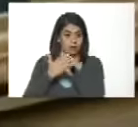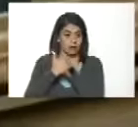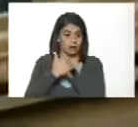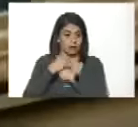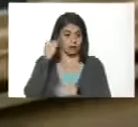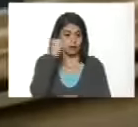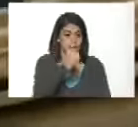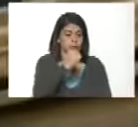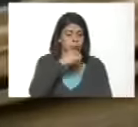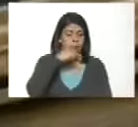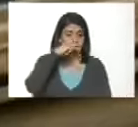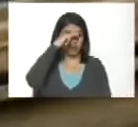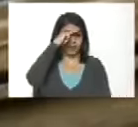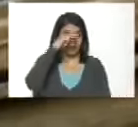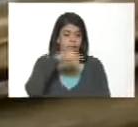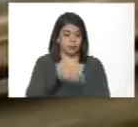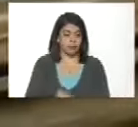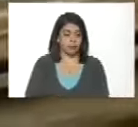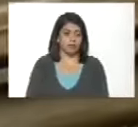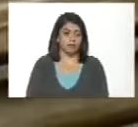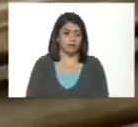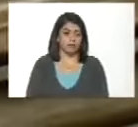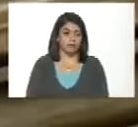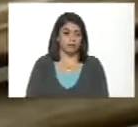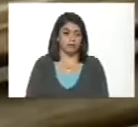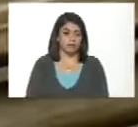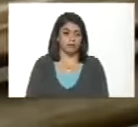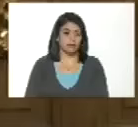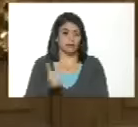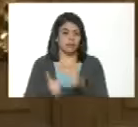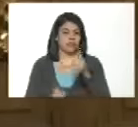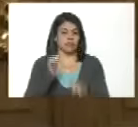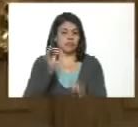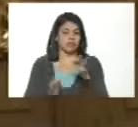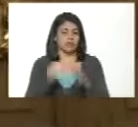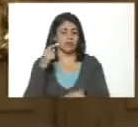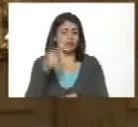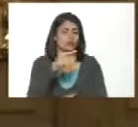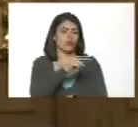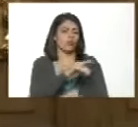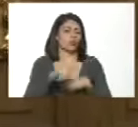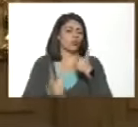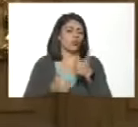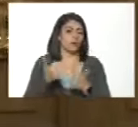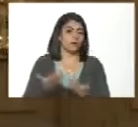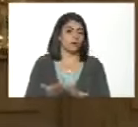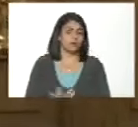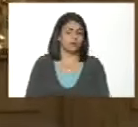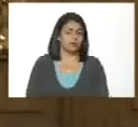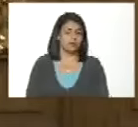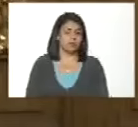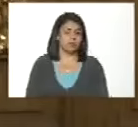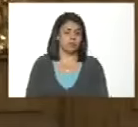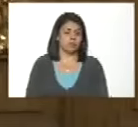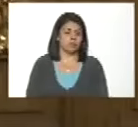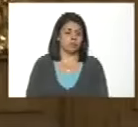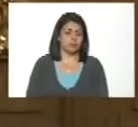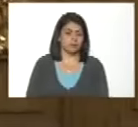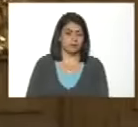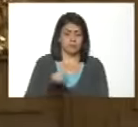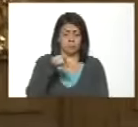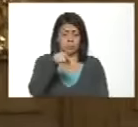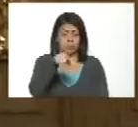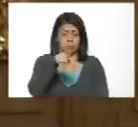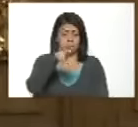padre. ¿Cuál justicia hubo? a este compañero que está